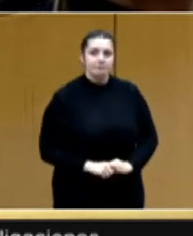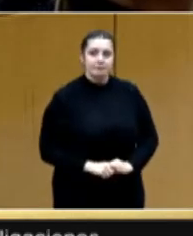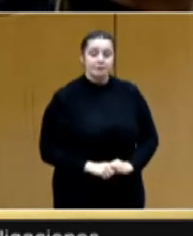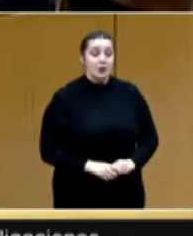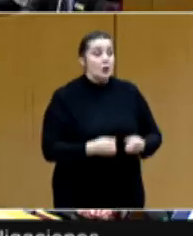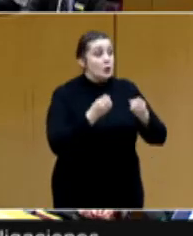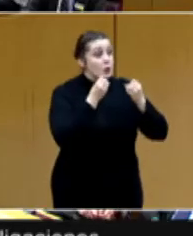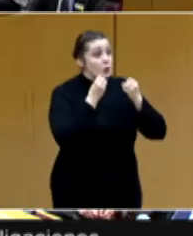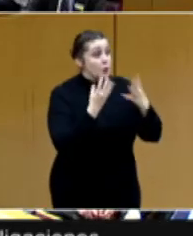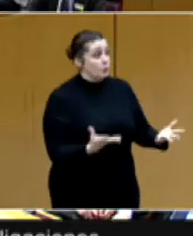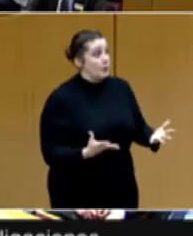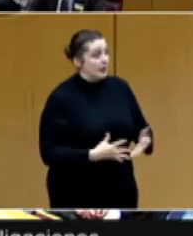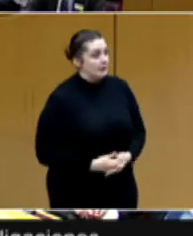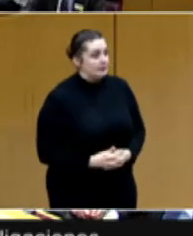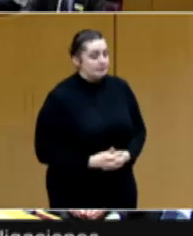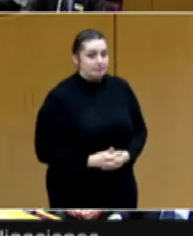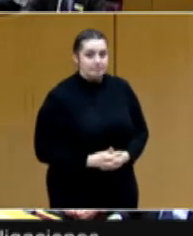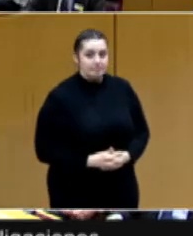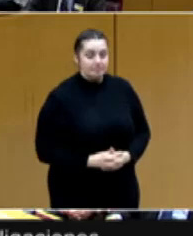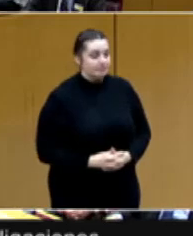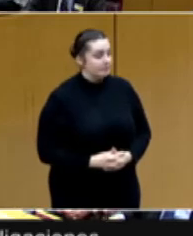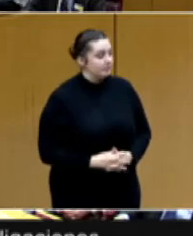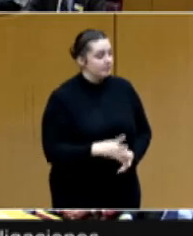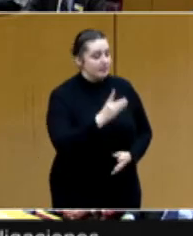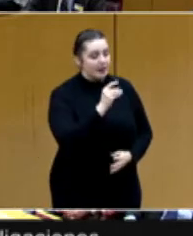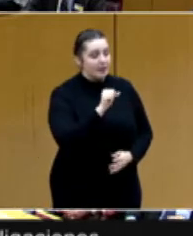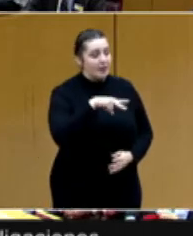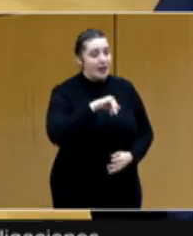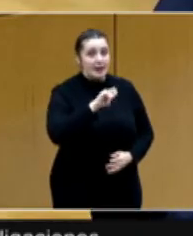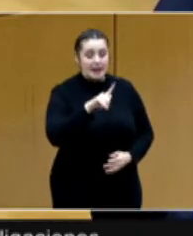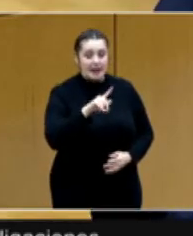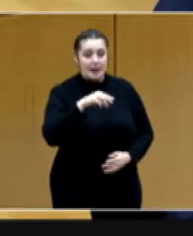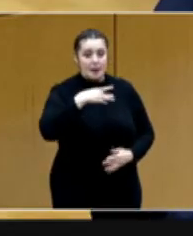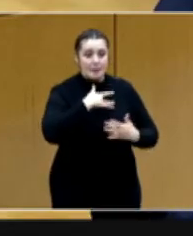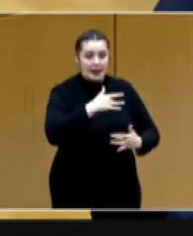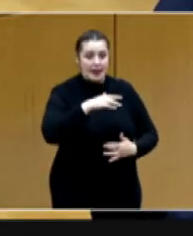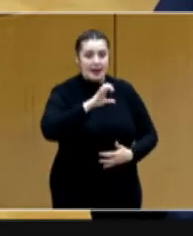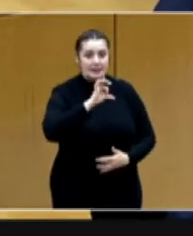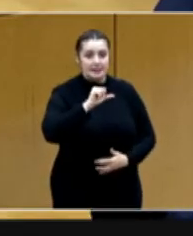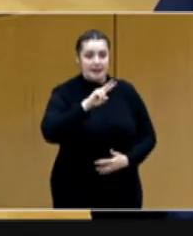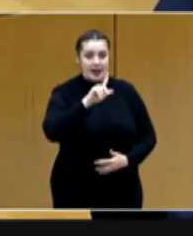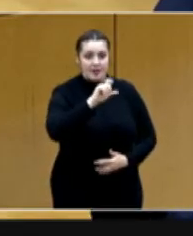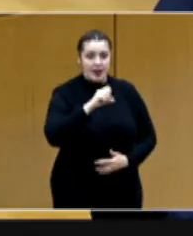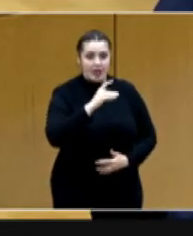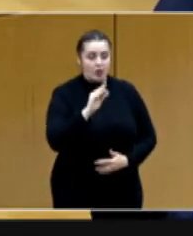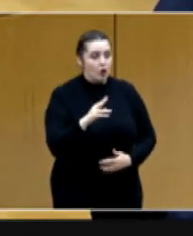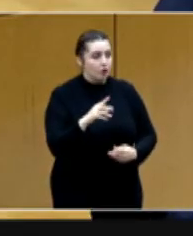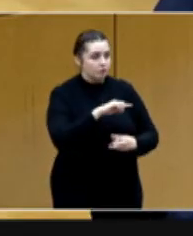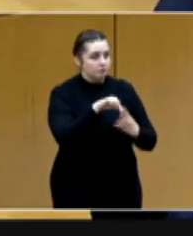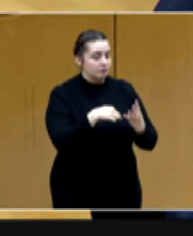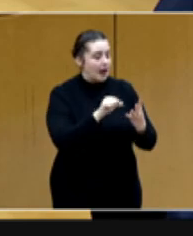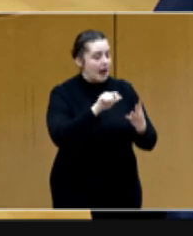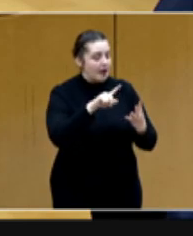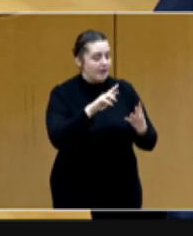muy bien Daniel Salvador María Álvaro Muchísimas gracias por por vuestra